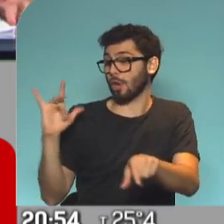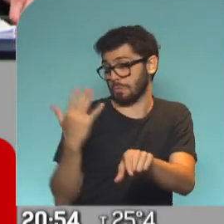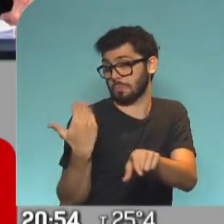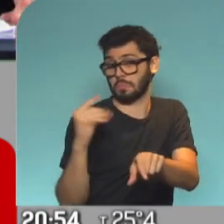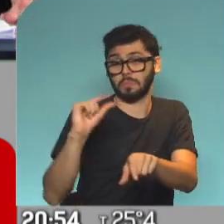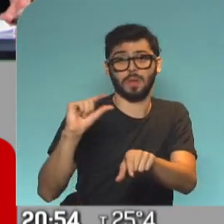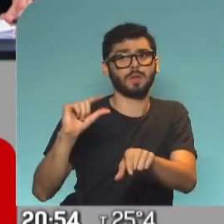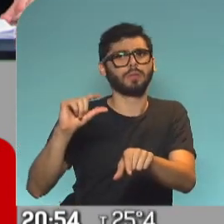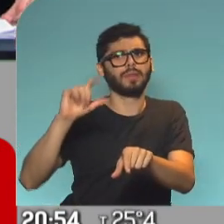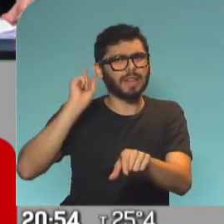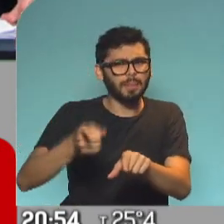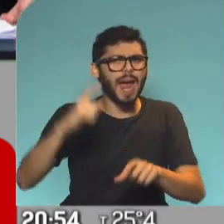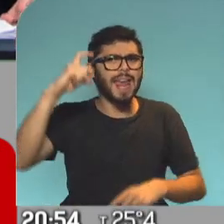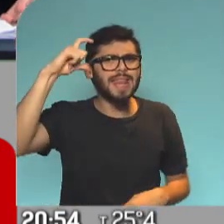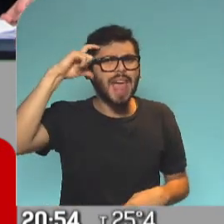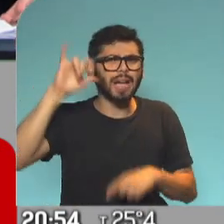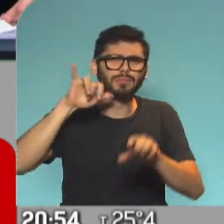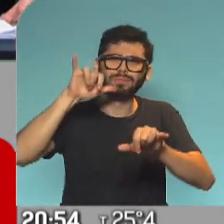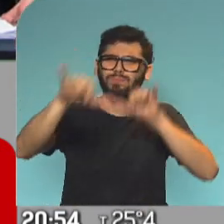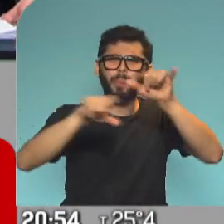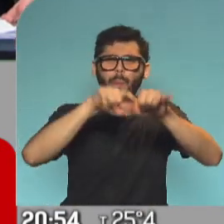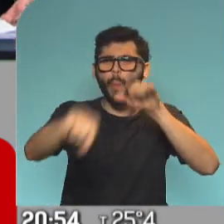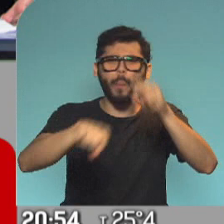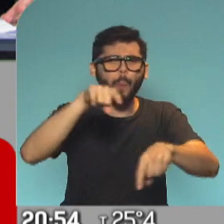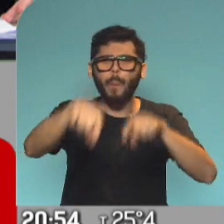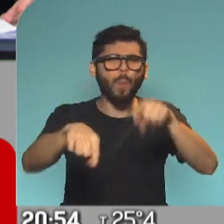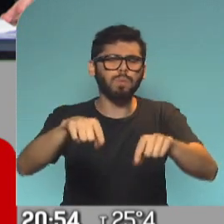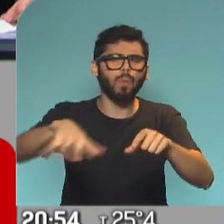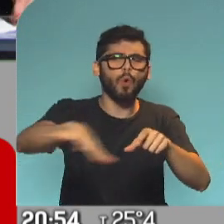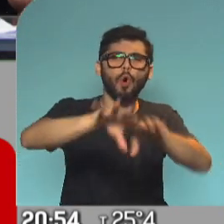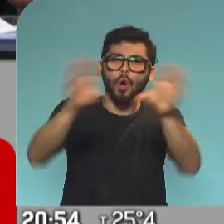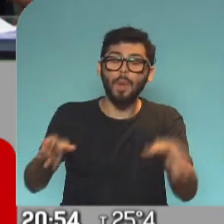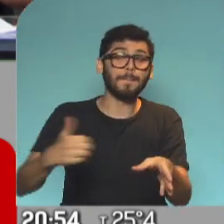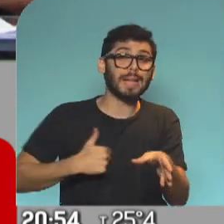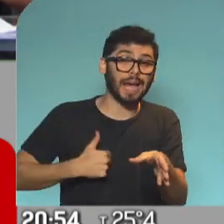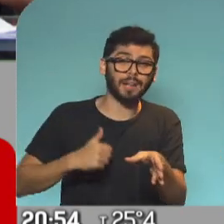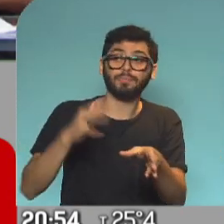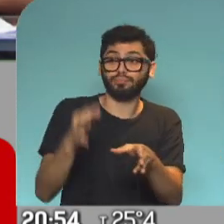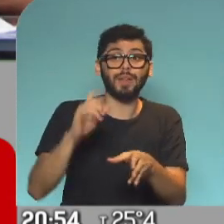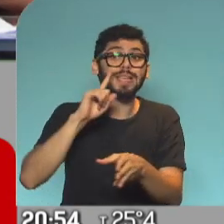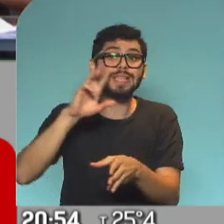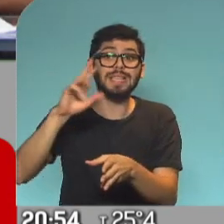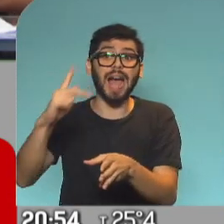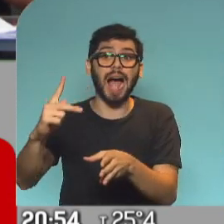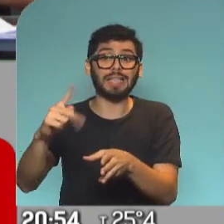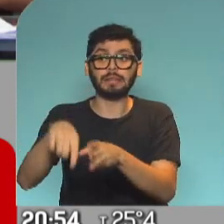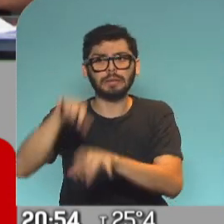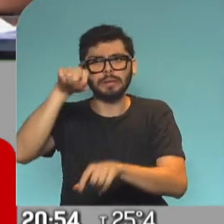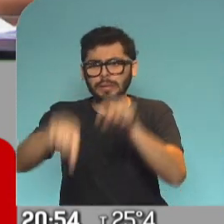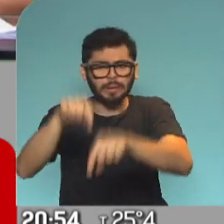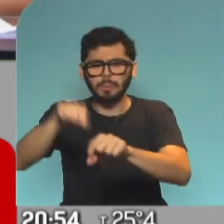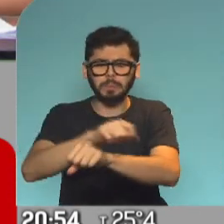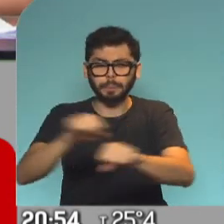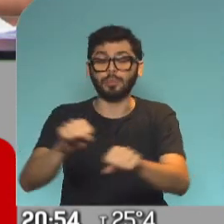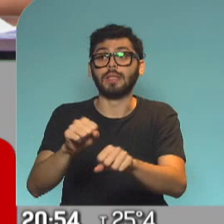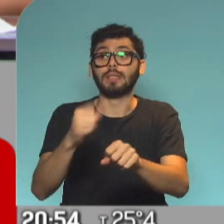que también hubo 10 bombardeos a una base militar ubicada en el oeste iraquí. Así que llega en un contexto muy caliente